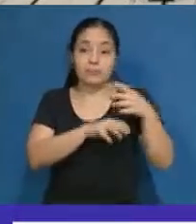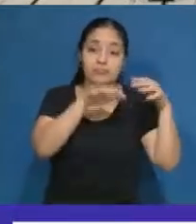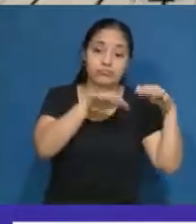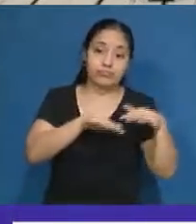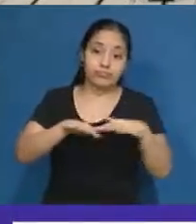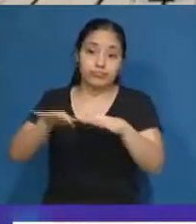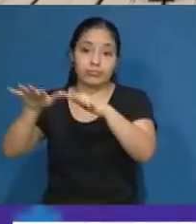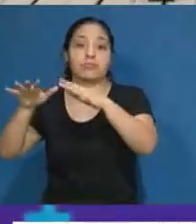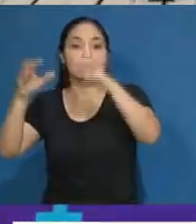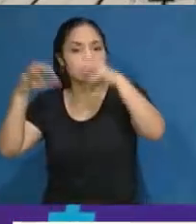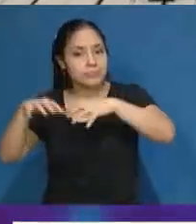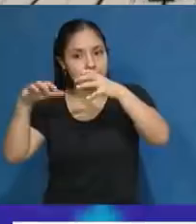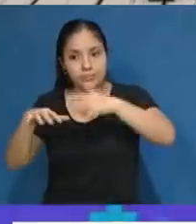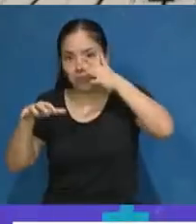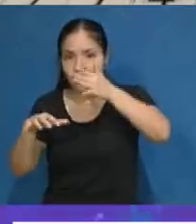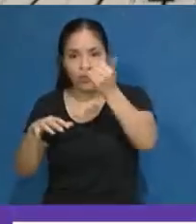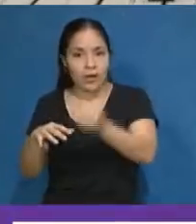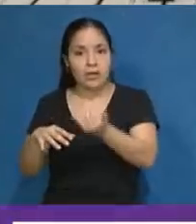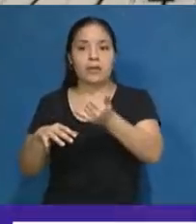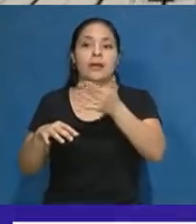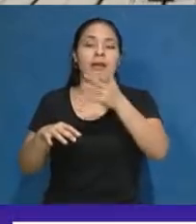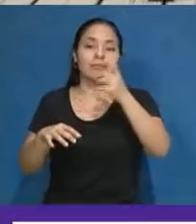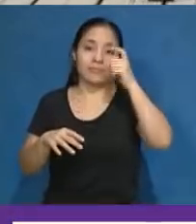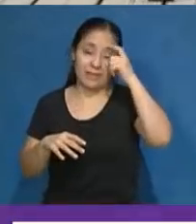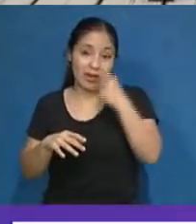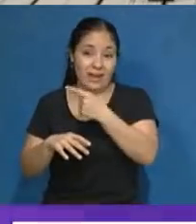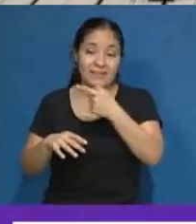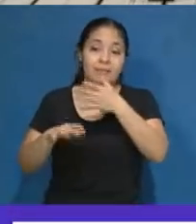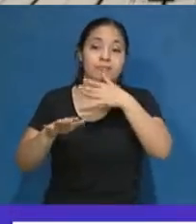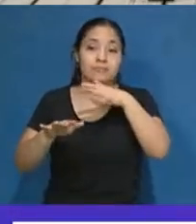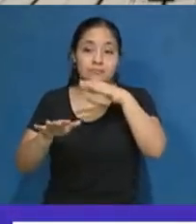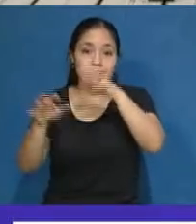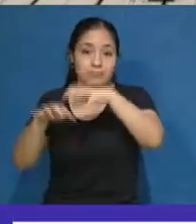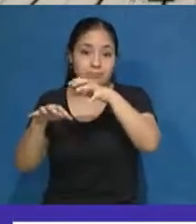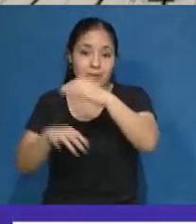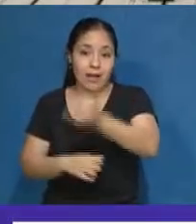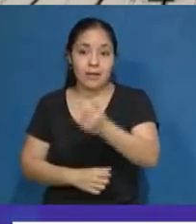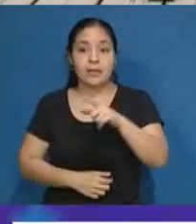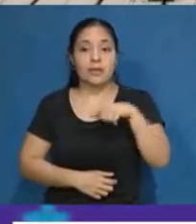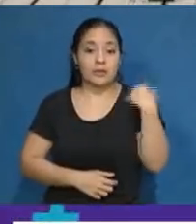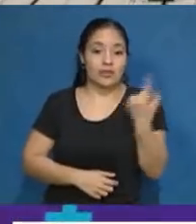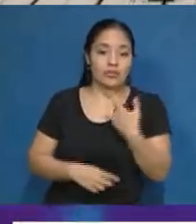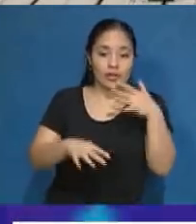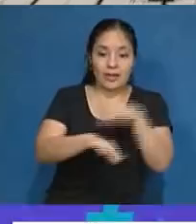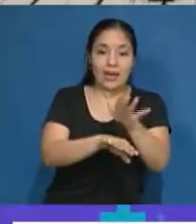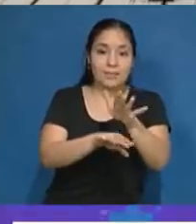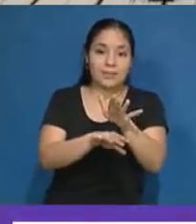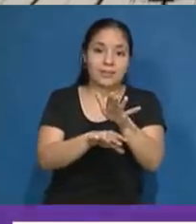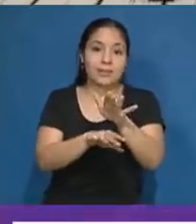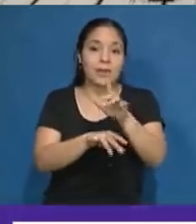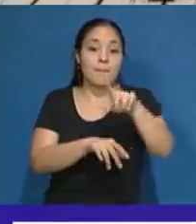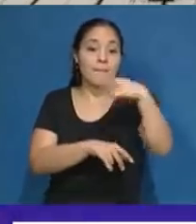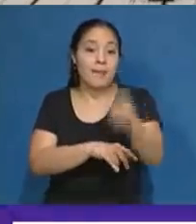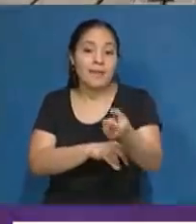Ya está generando precipitaciones importantes en lo que es el centro y este del país. Y a nosotros nos va a ir dejando de a poquito para el día de